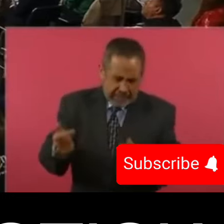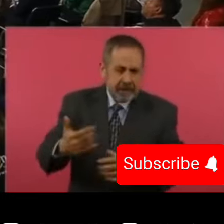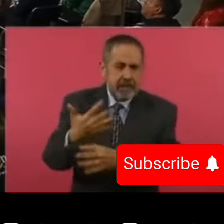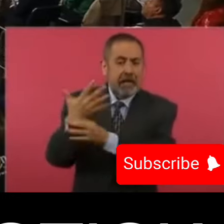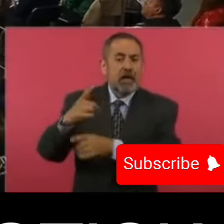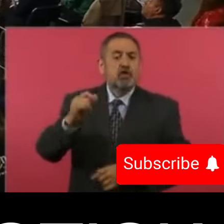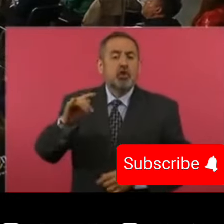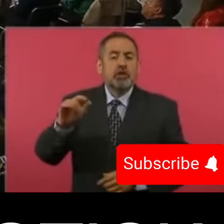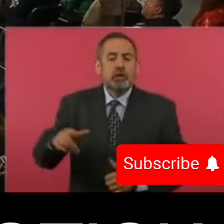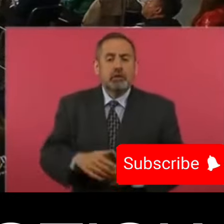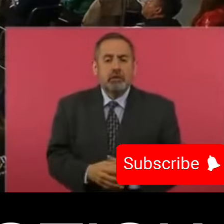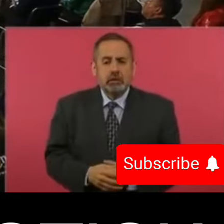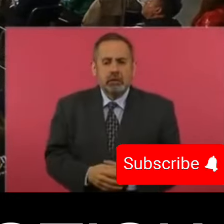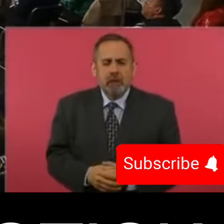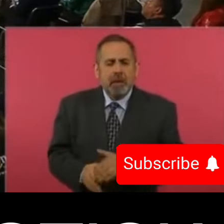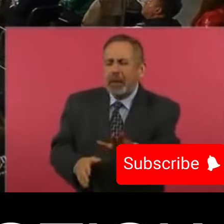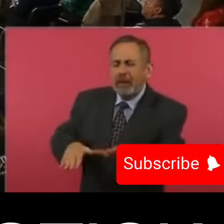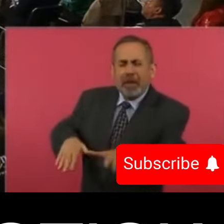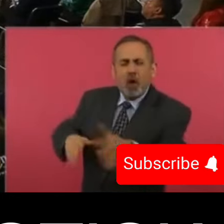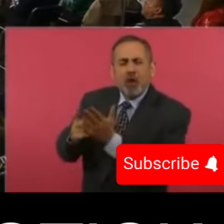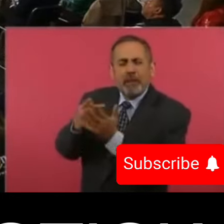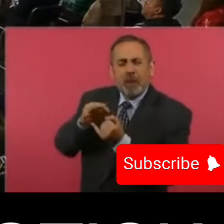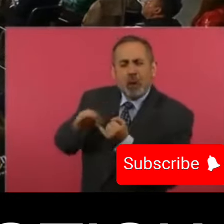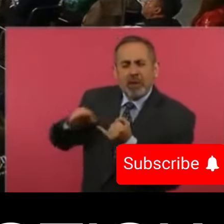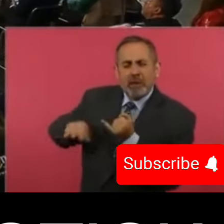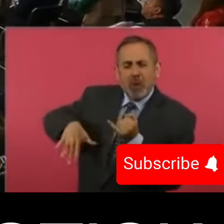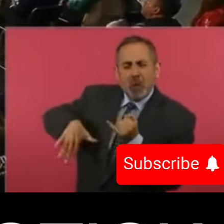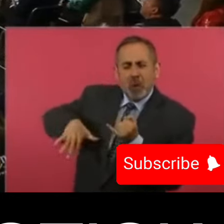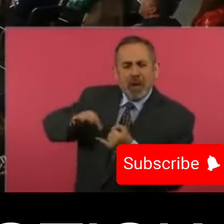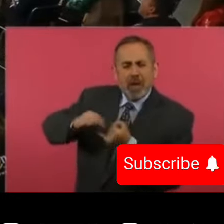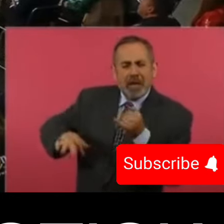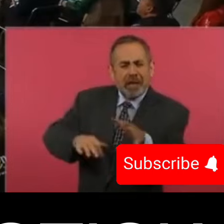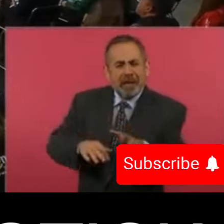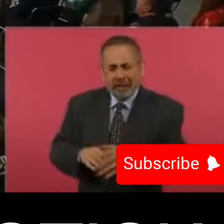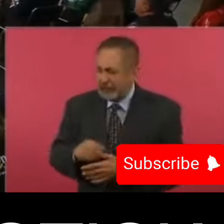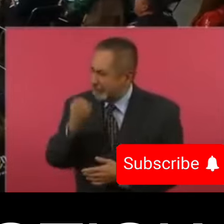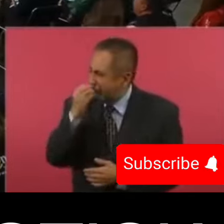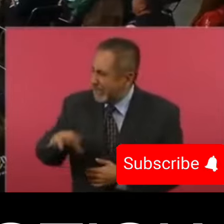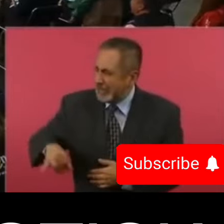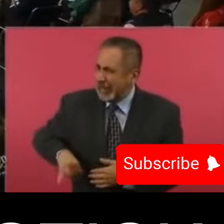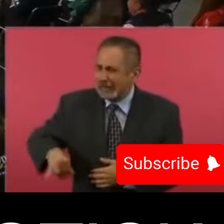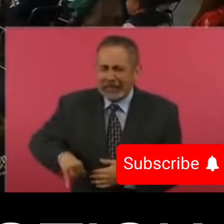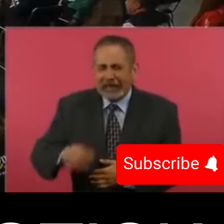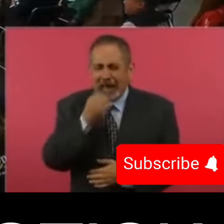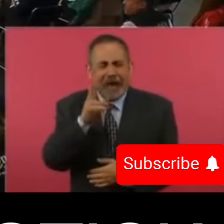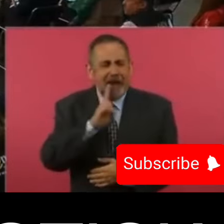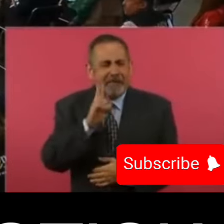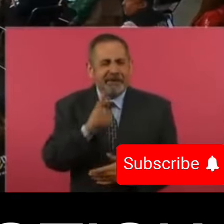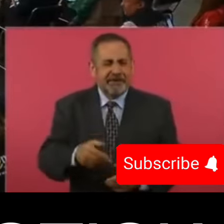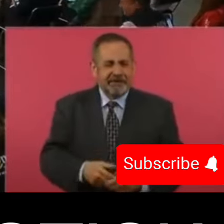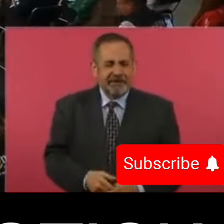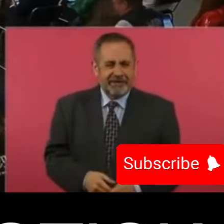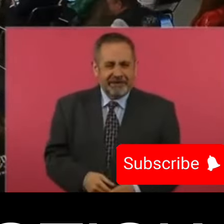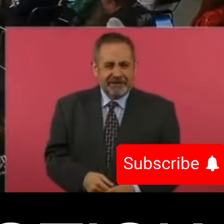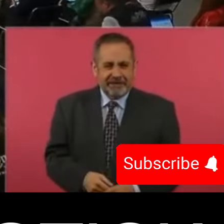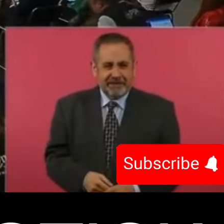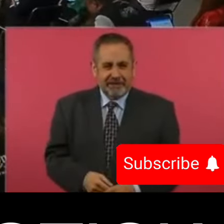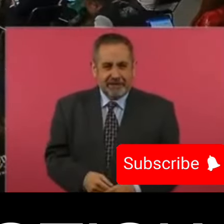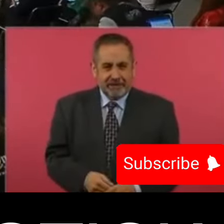so repite su último Está interesante